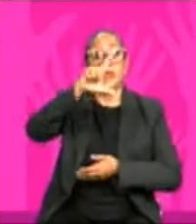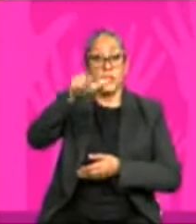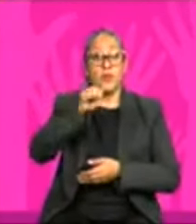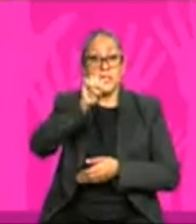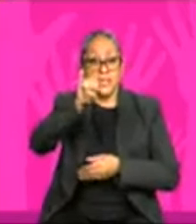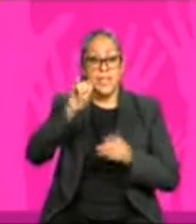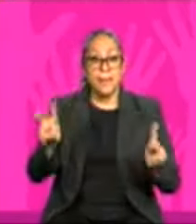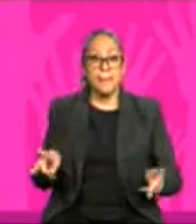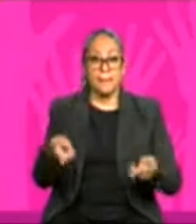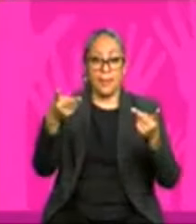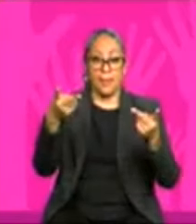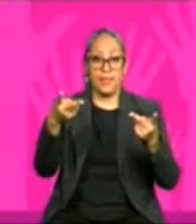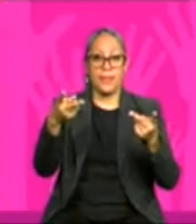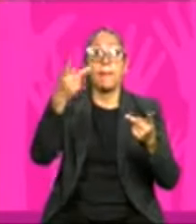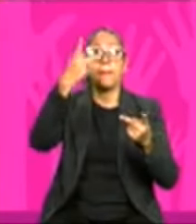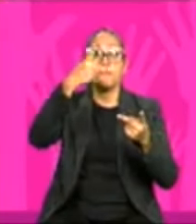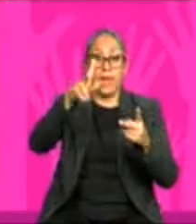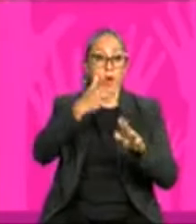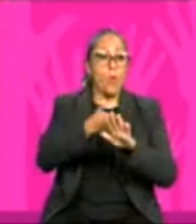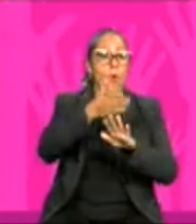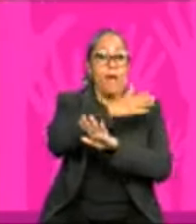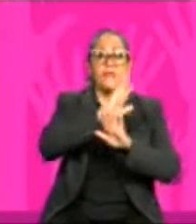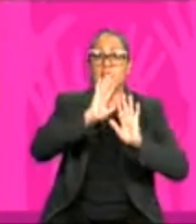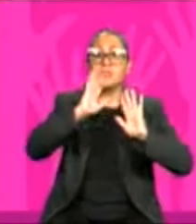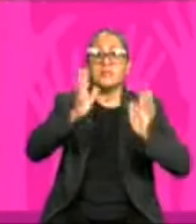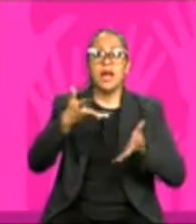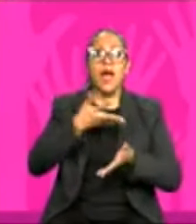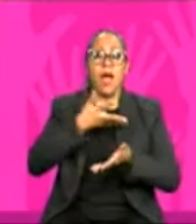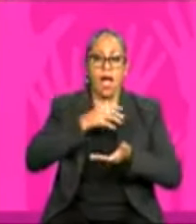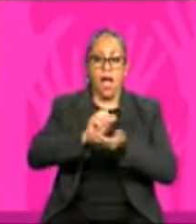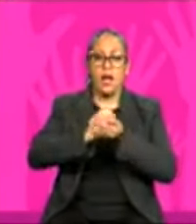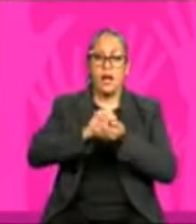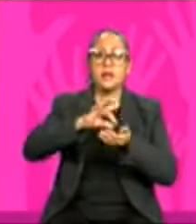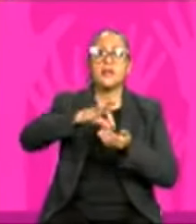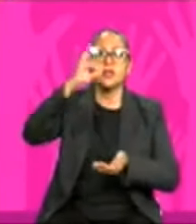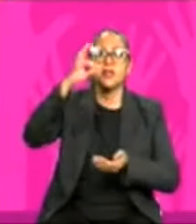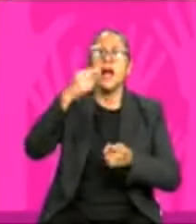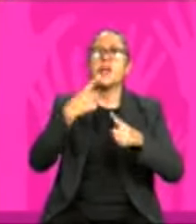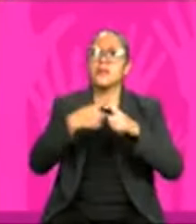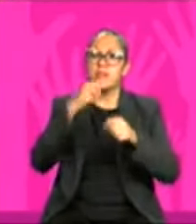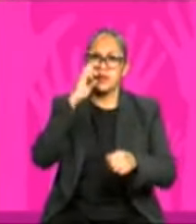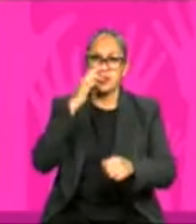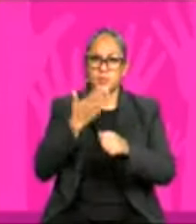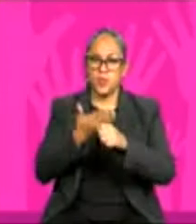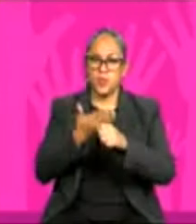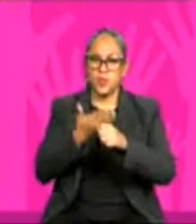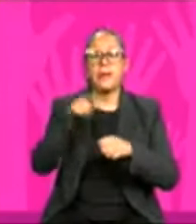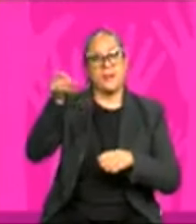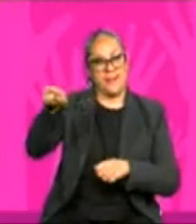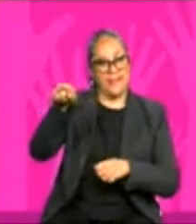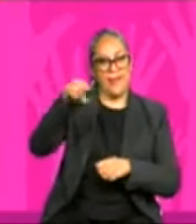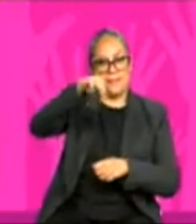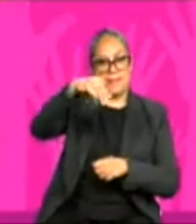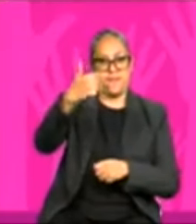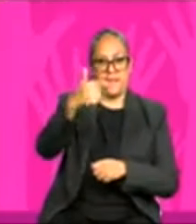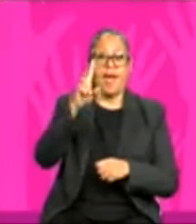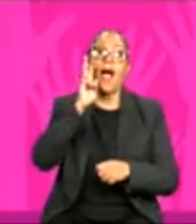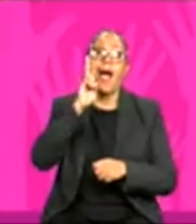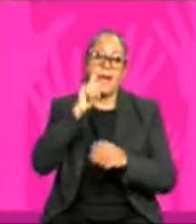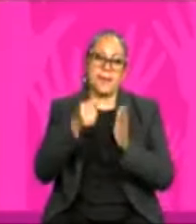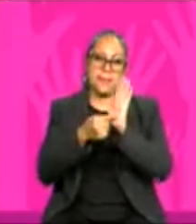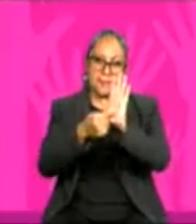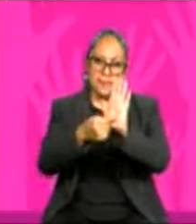vendió, pero ya se había realizado la rifa. La encargada de todo esto fuiste tú, Margarita. A ver qué cuentas y qué resultados